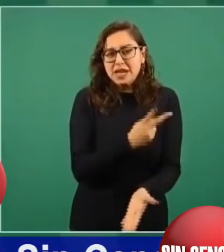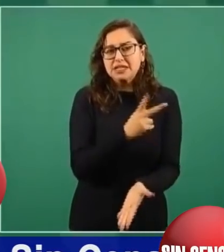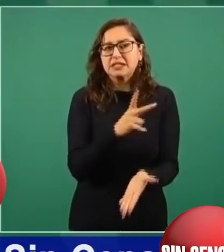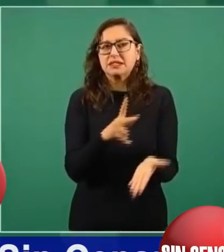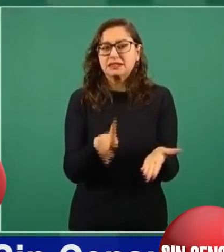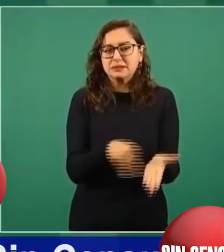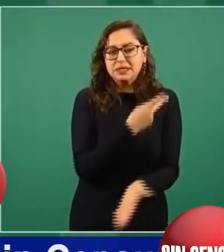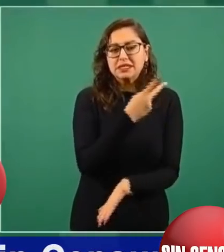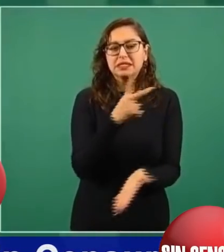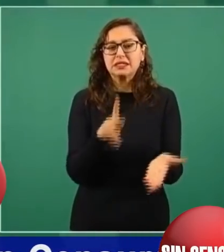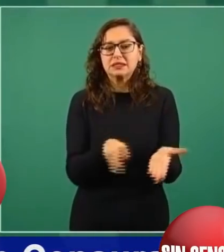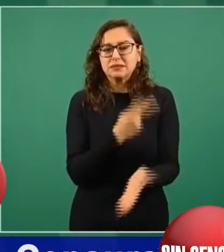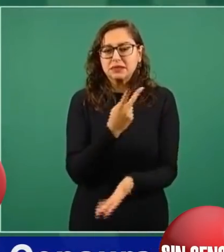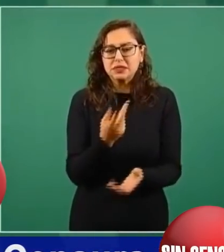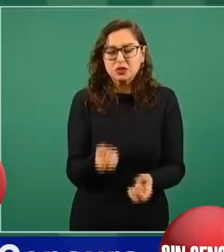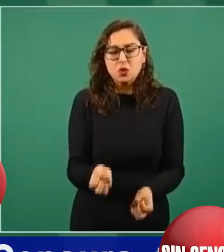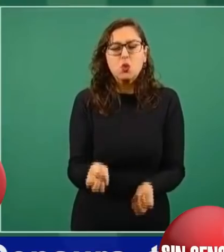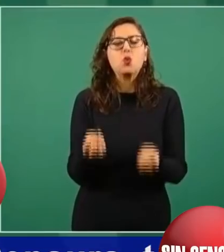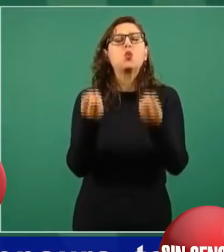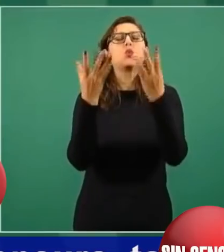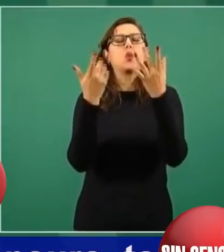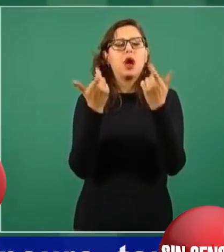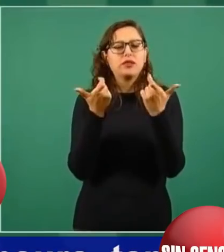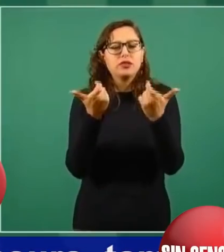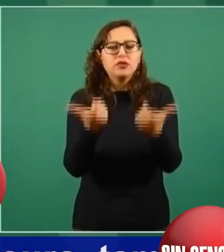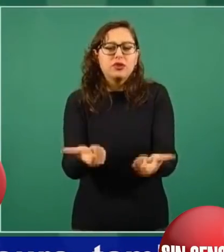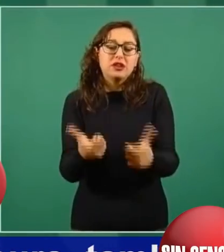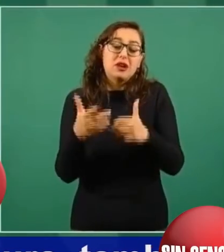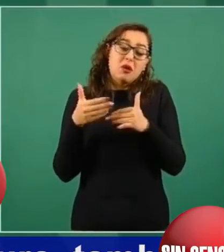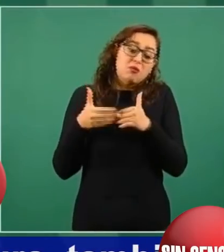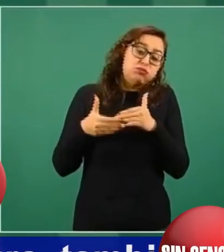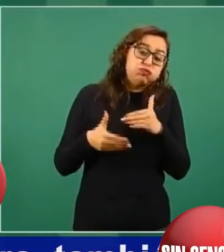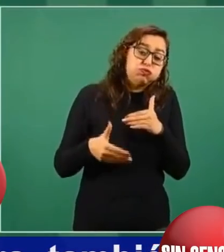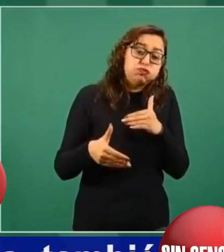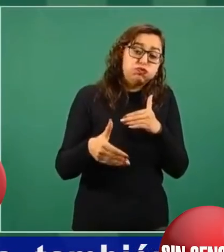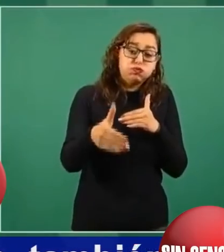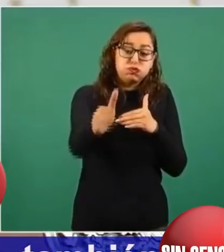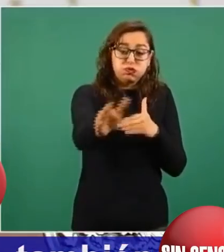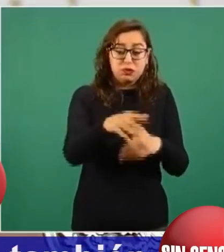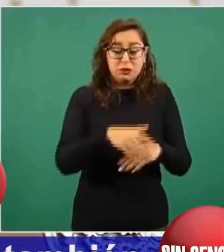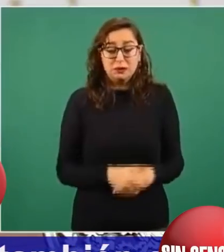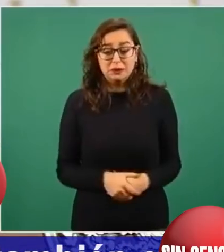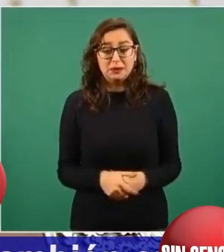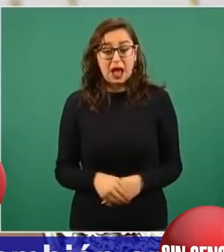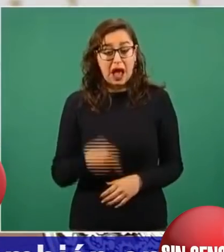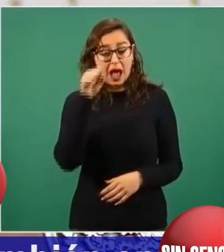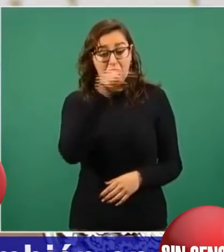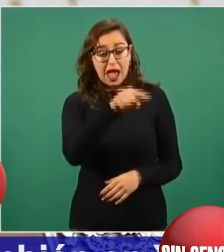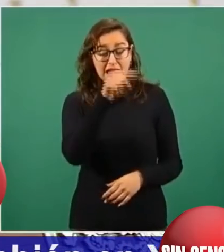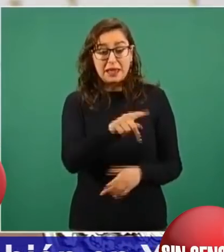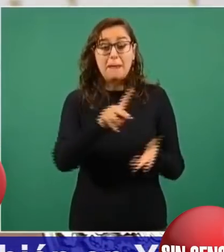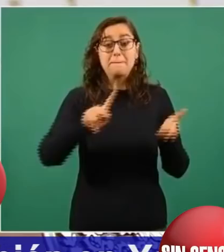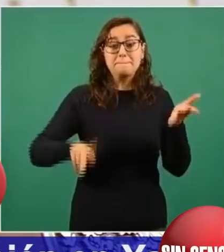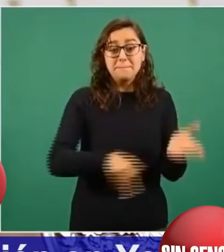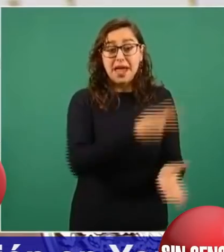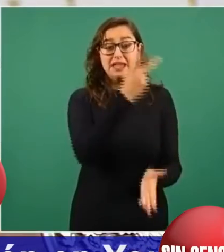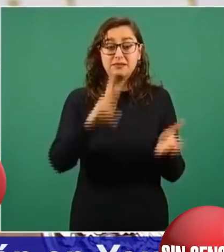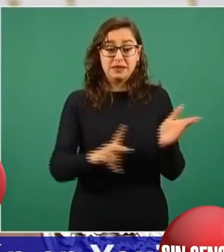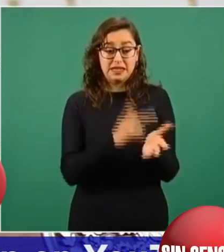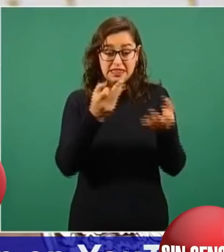del aeropuerto en el lago de Texcoco. Si hay hundimientos diferenciales